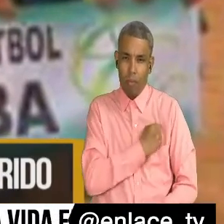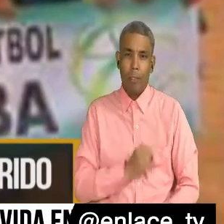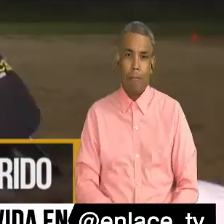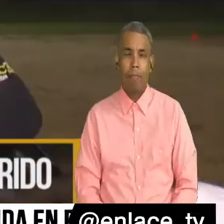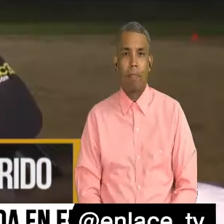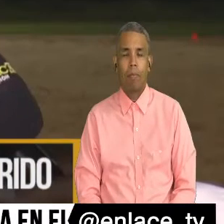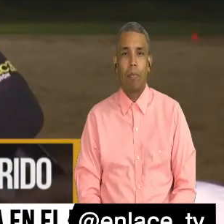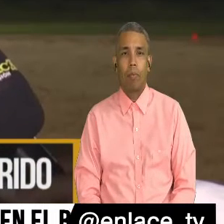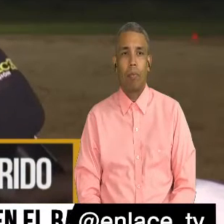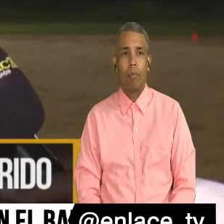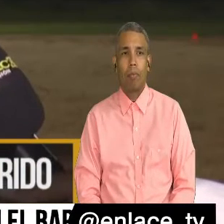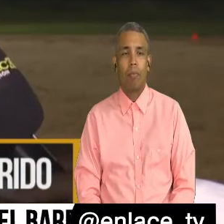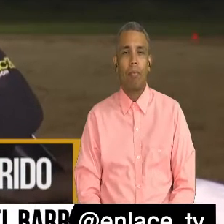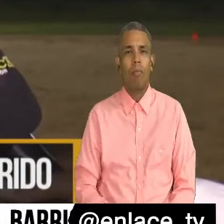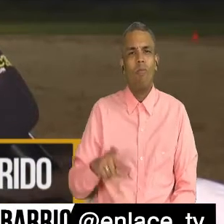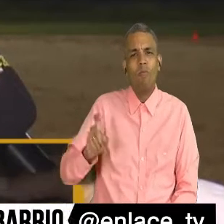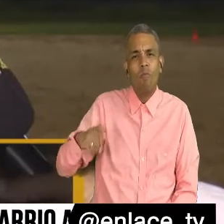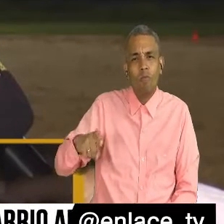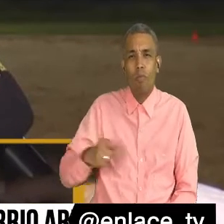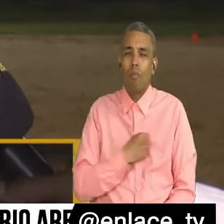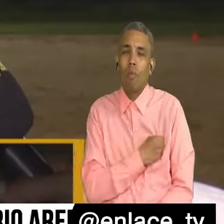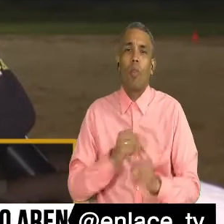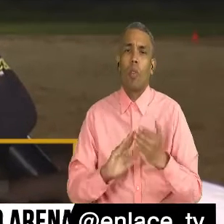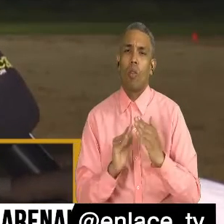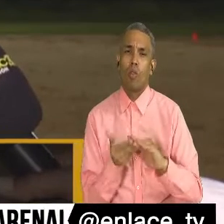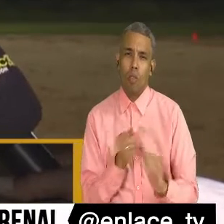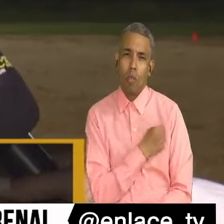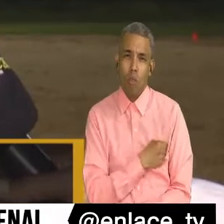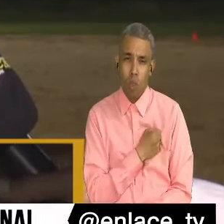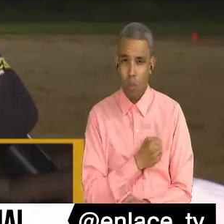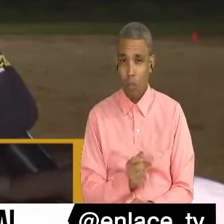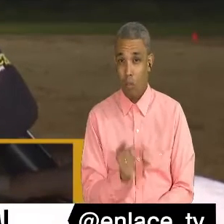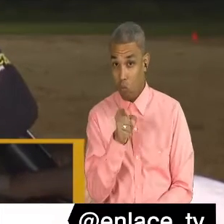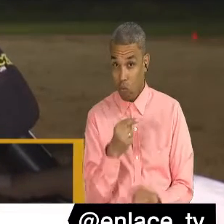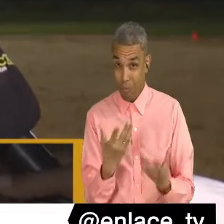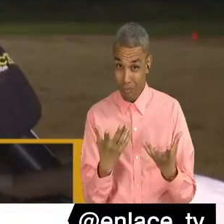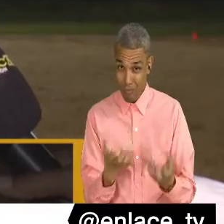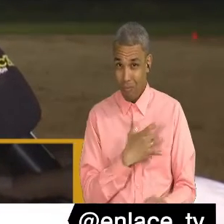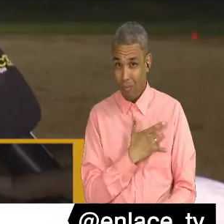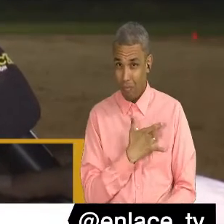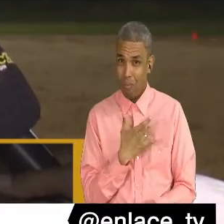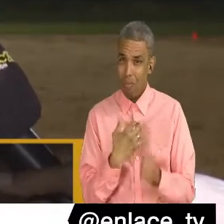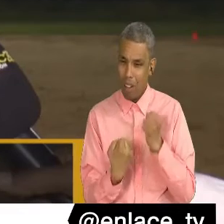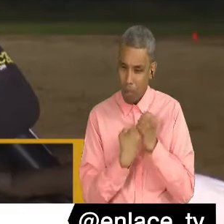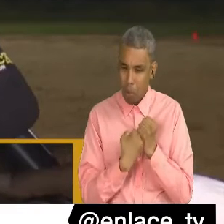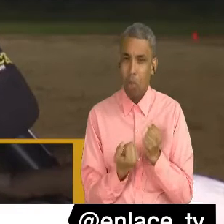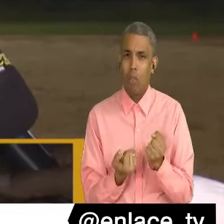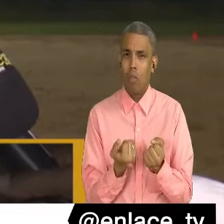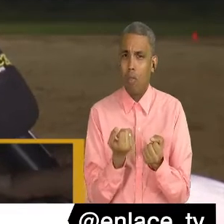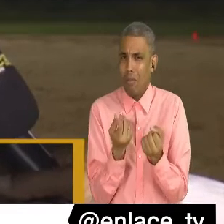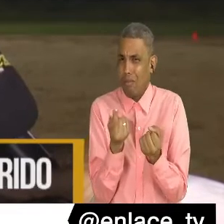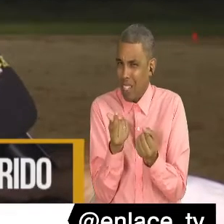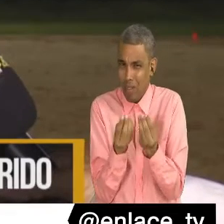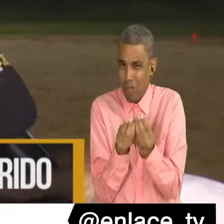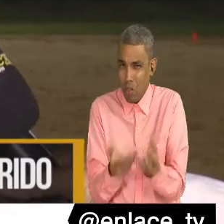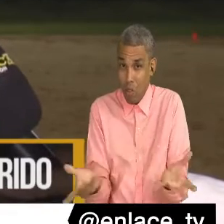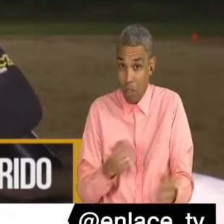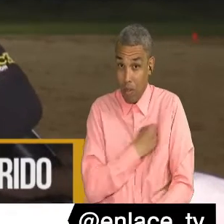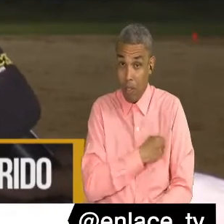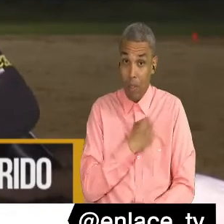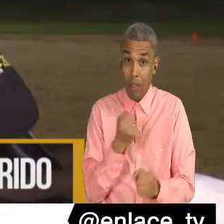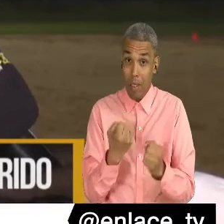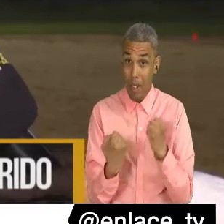padre. Necesitamos también de la ayuda de personas que de una u otra forma, en especie o en dinero, pues nos quieran ayudar, porque